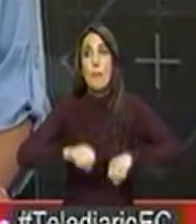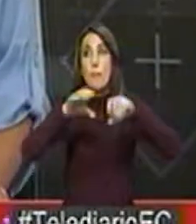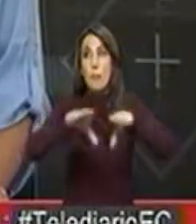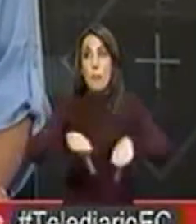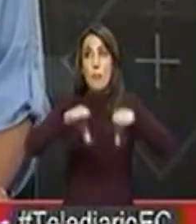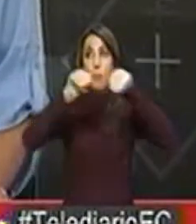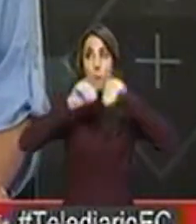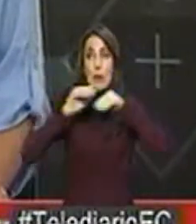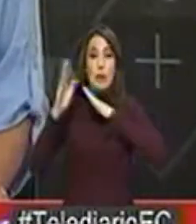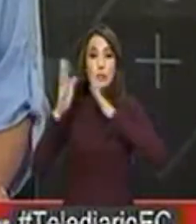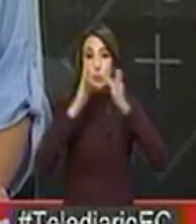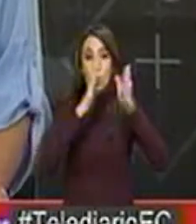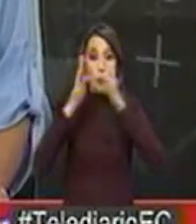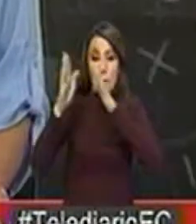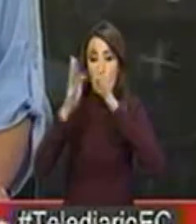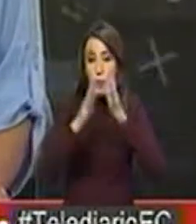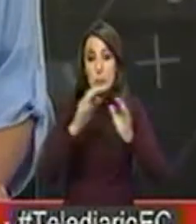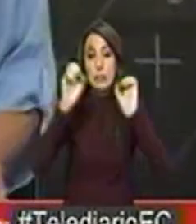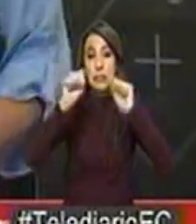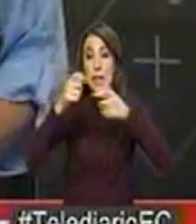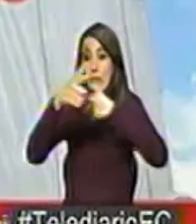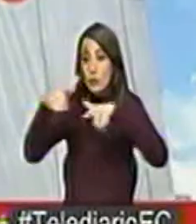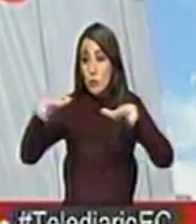forma temporal las vacantes que queden.